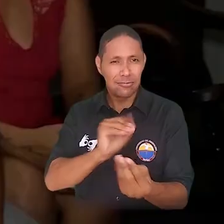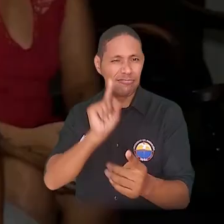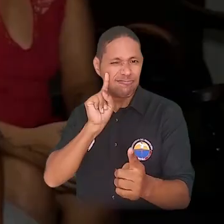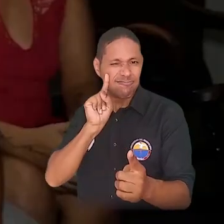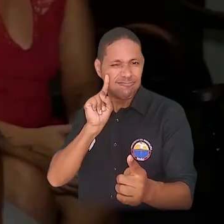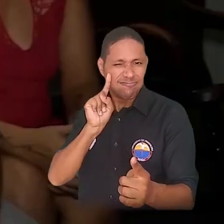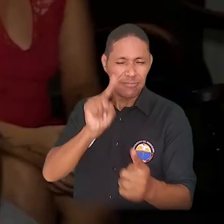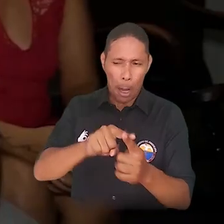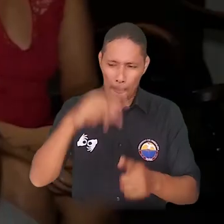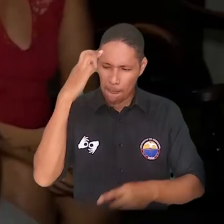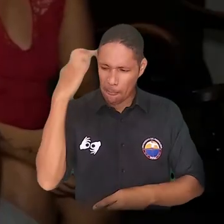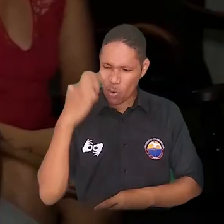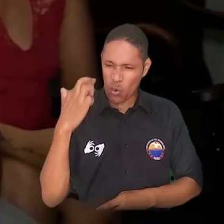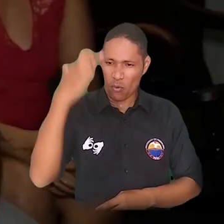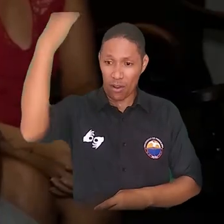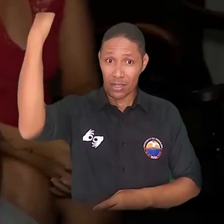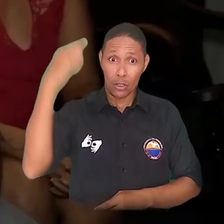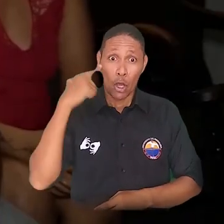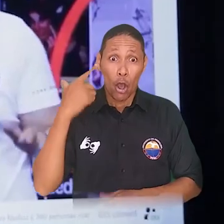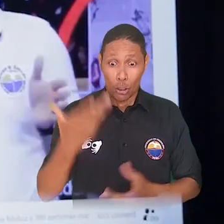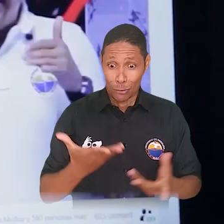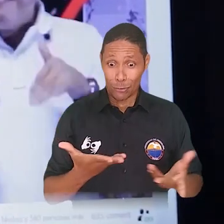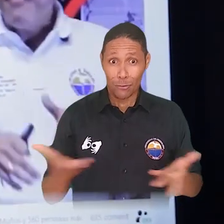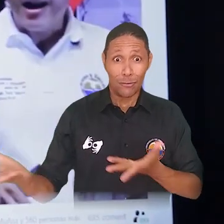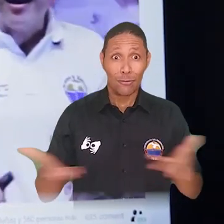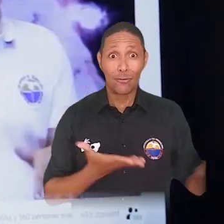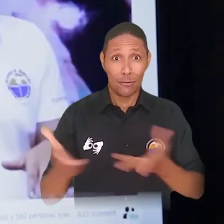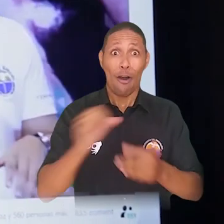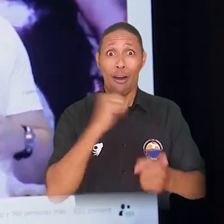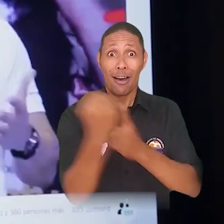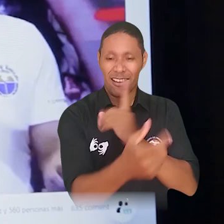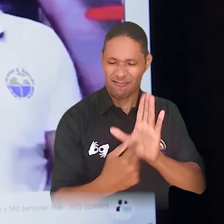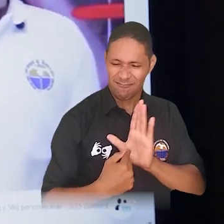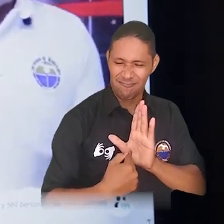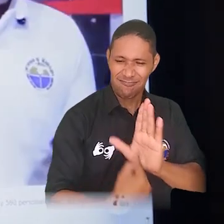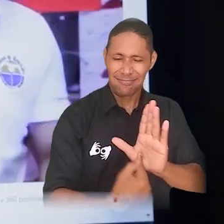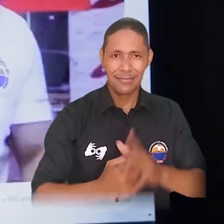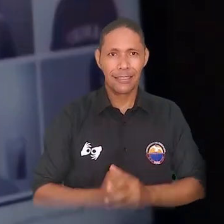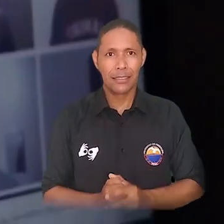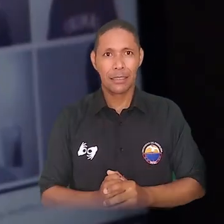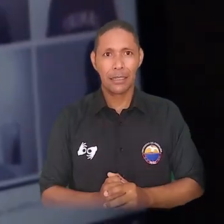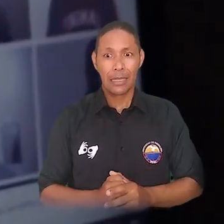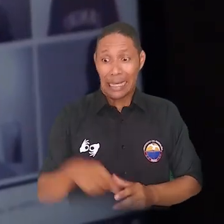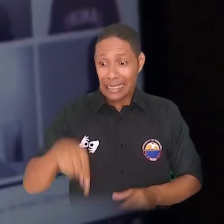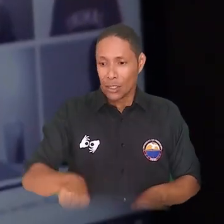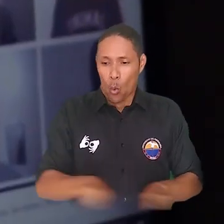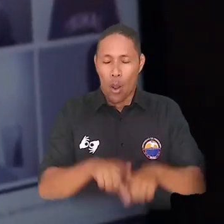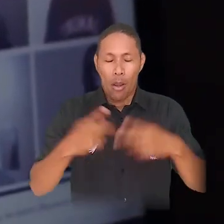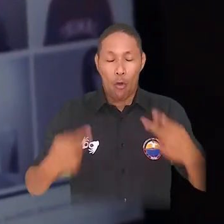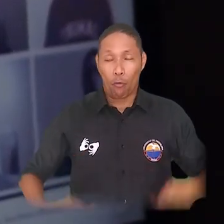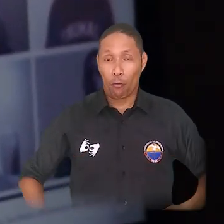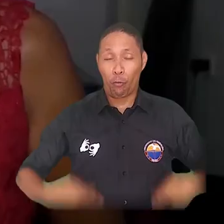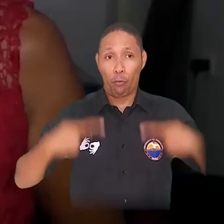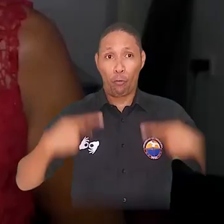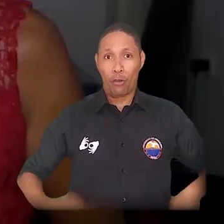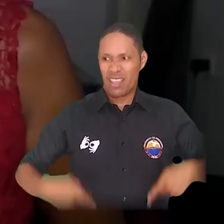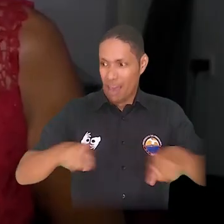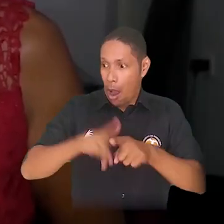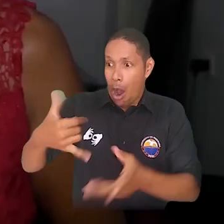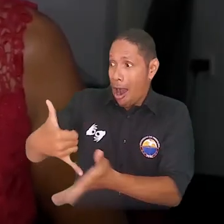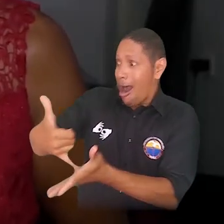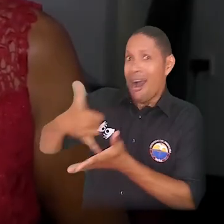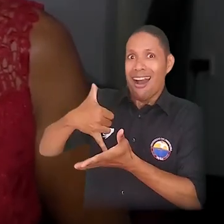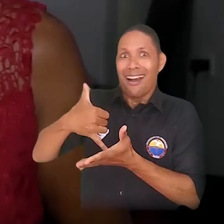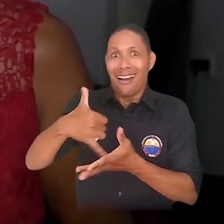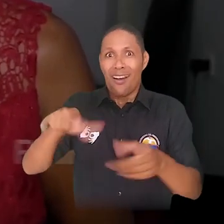académica que los llevará a ser profesionales al servicio de la sociedad. Como le digo, pues eso es un premio de vida, estar en la Universidad del